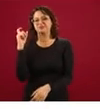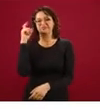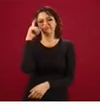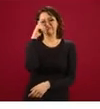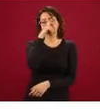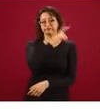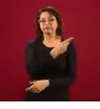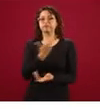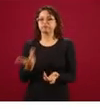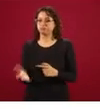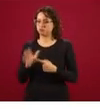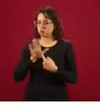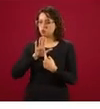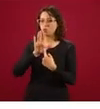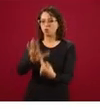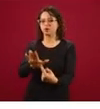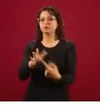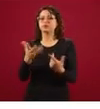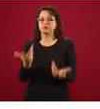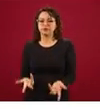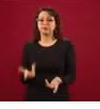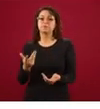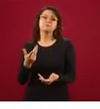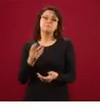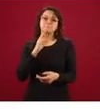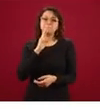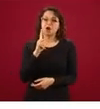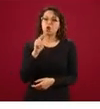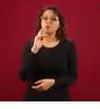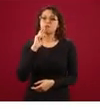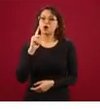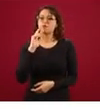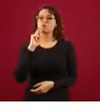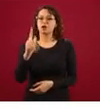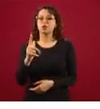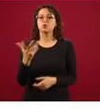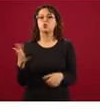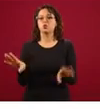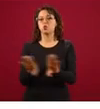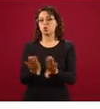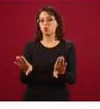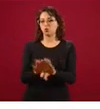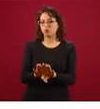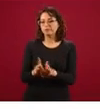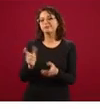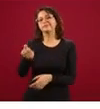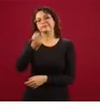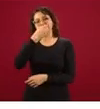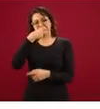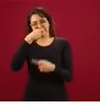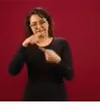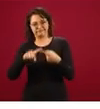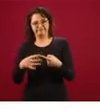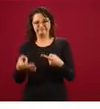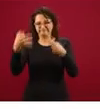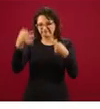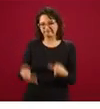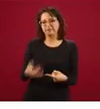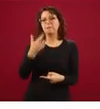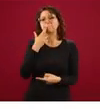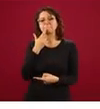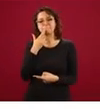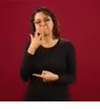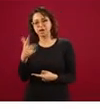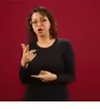mérito que tiene este proceso de triple optimización, en donde tenemos la aspiración de tener los mejores productos para la mayor cantidad